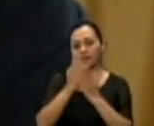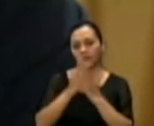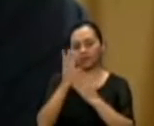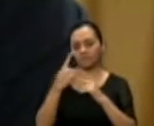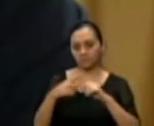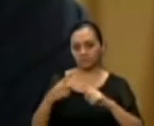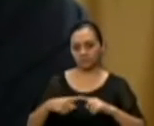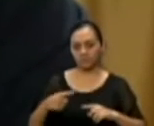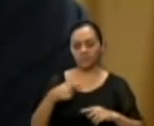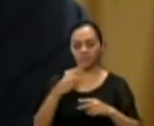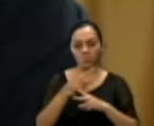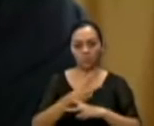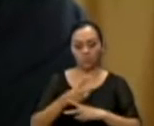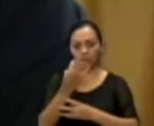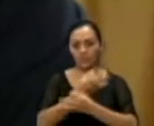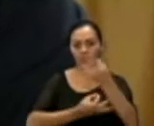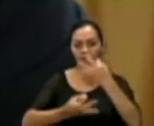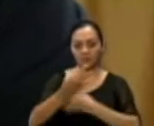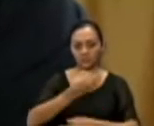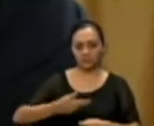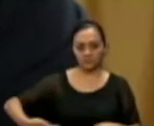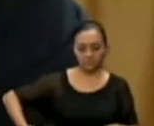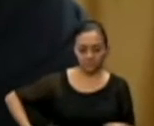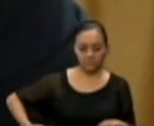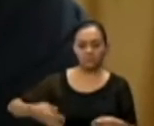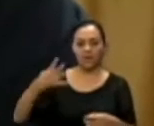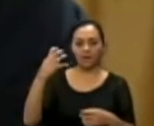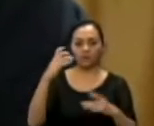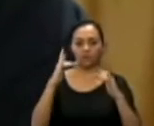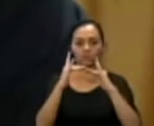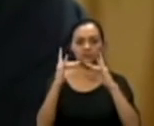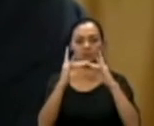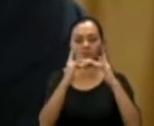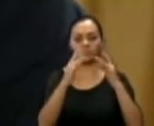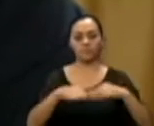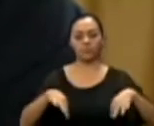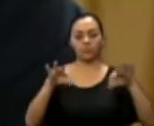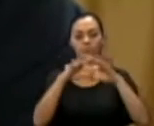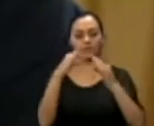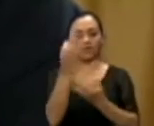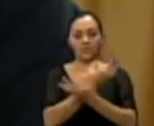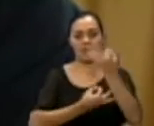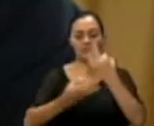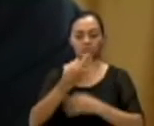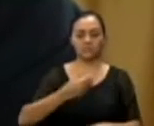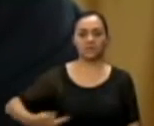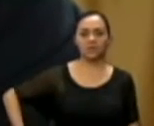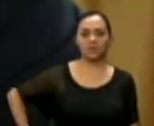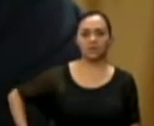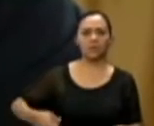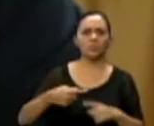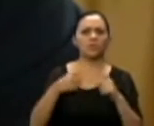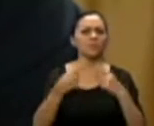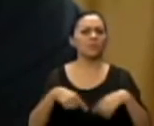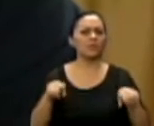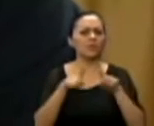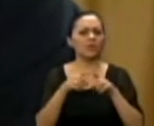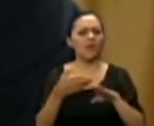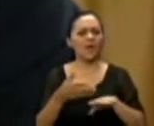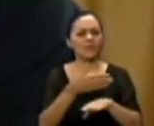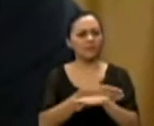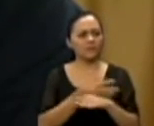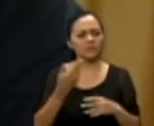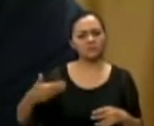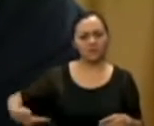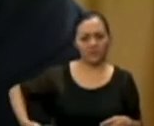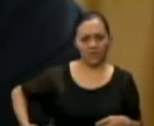intensivos unidad de diálisis 14 camas de diálisis y esto es importante prohibido olvidar la oferta pública para hemodiálisis